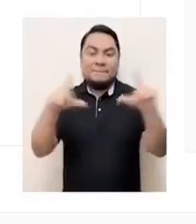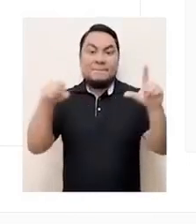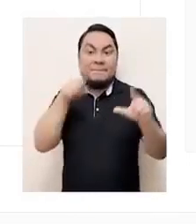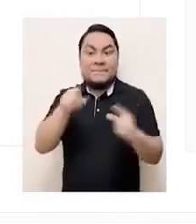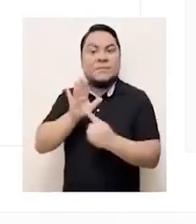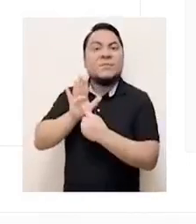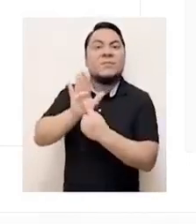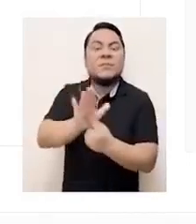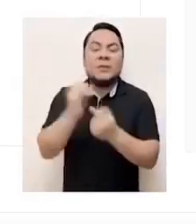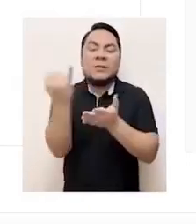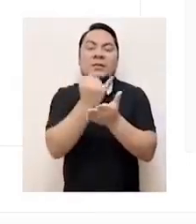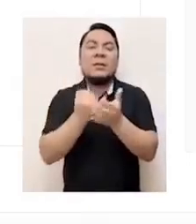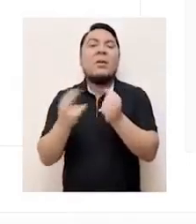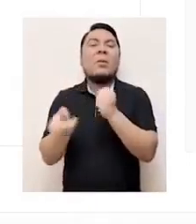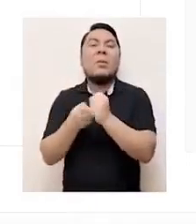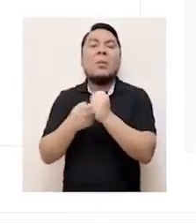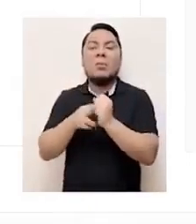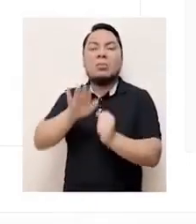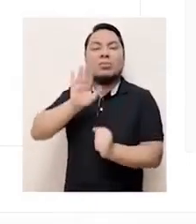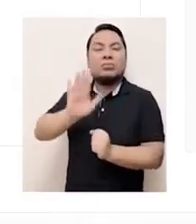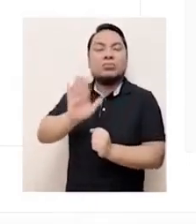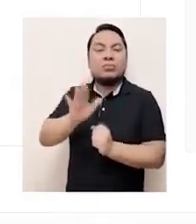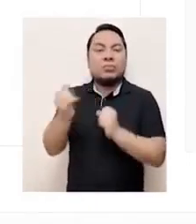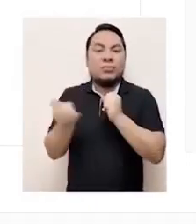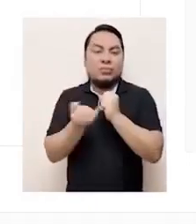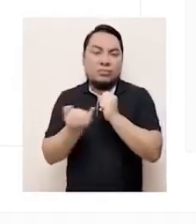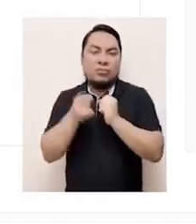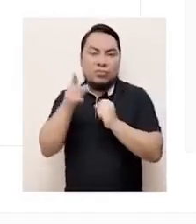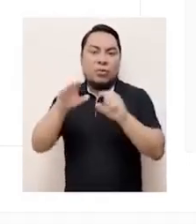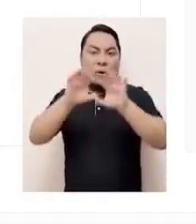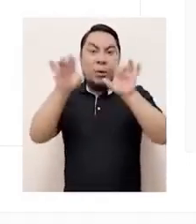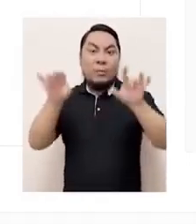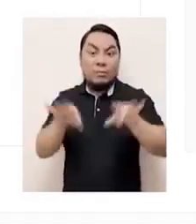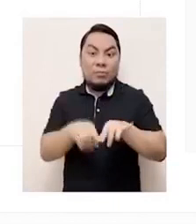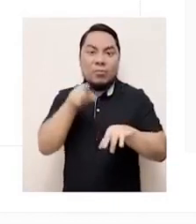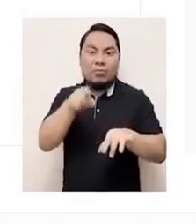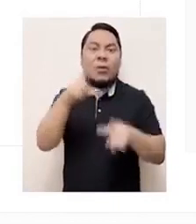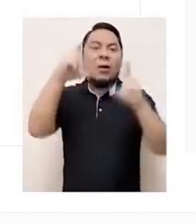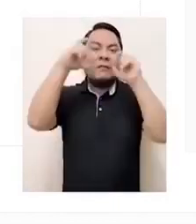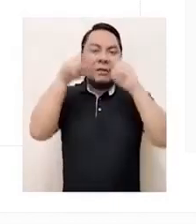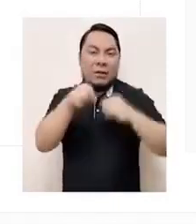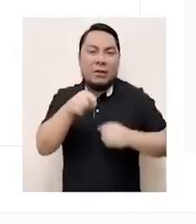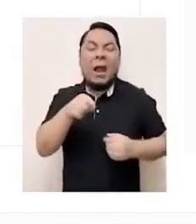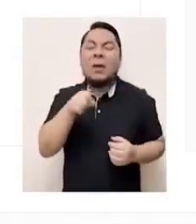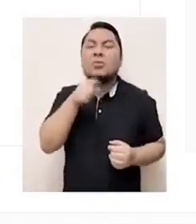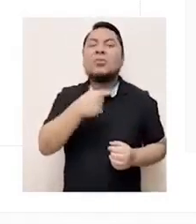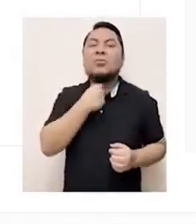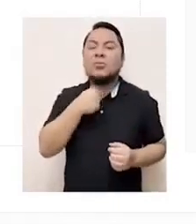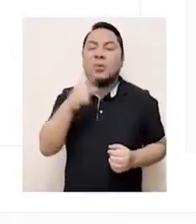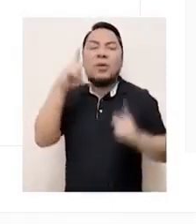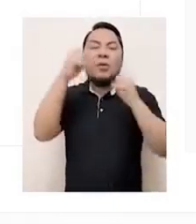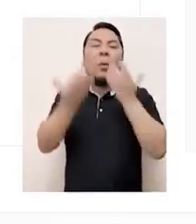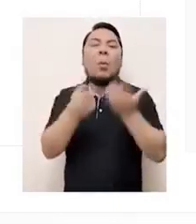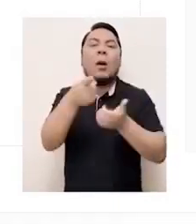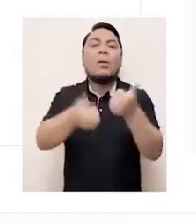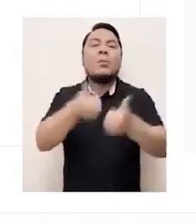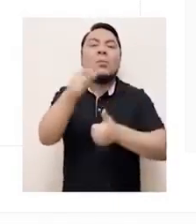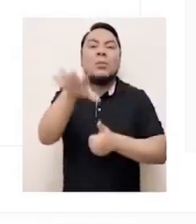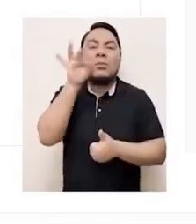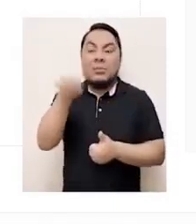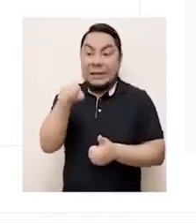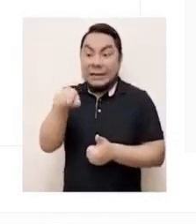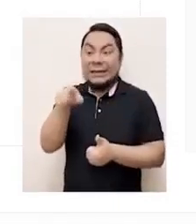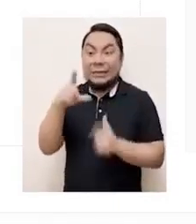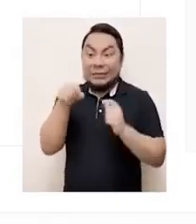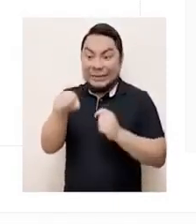el programa le mostrará las imágenes guardadas en la carpeta imágenes de su computadora seleccione una de ellas y sobre esa imagen